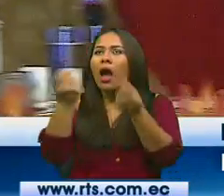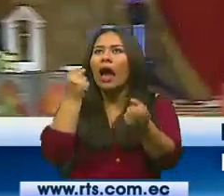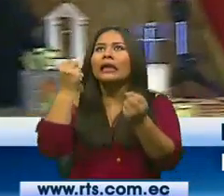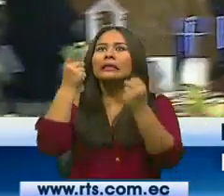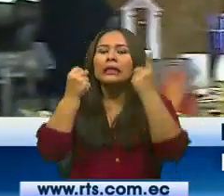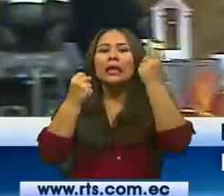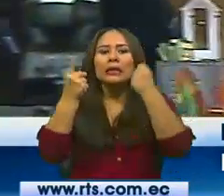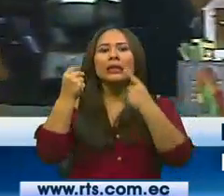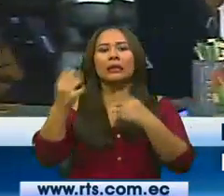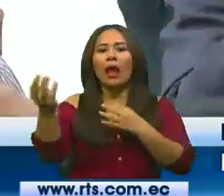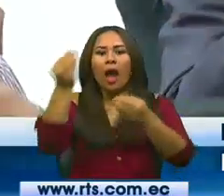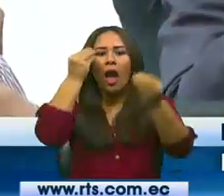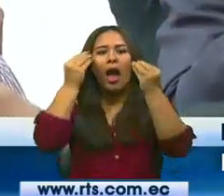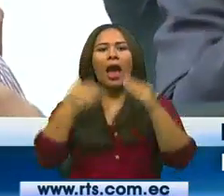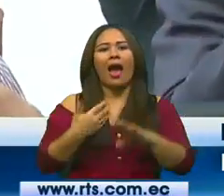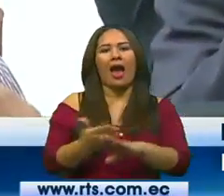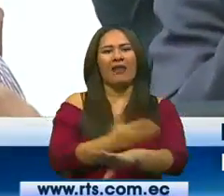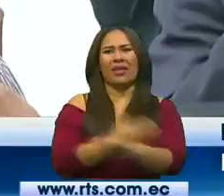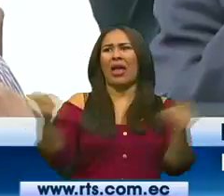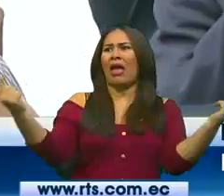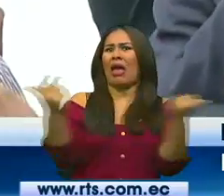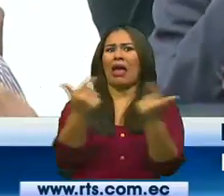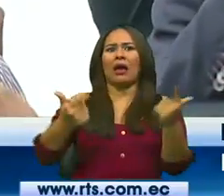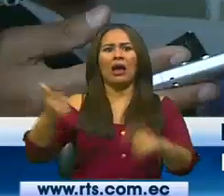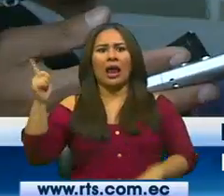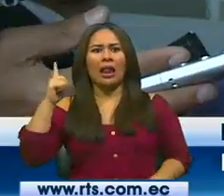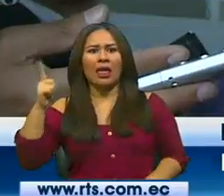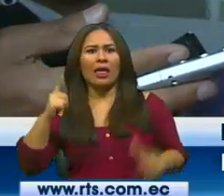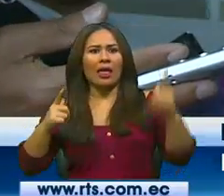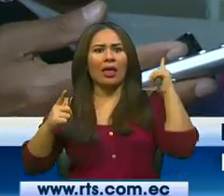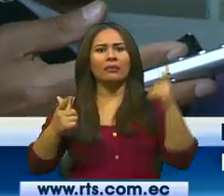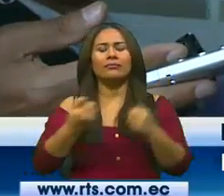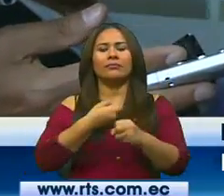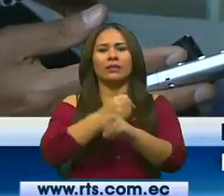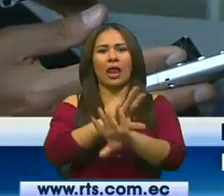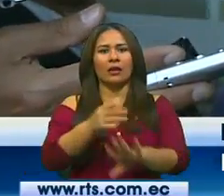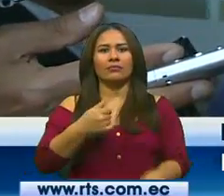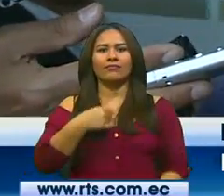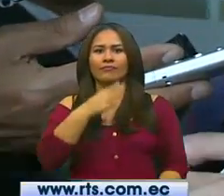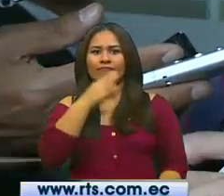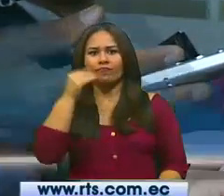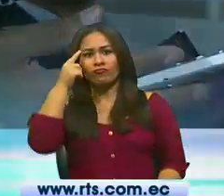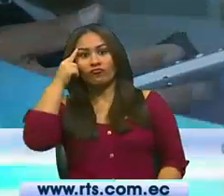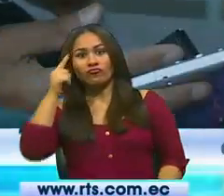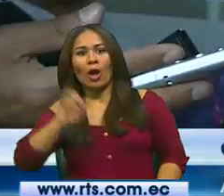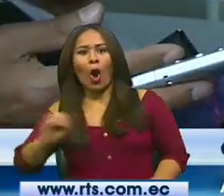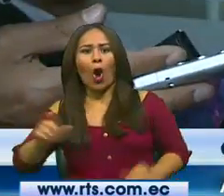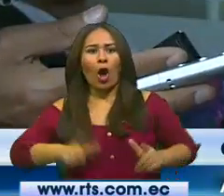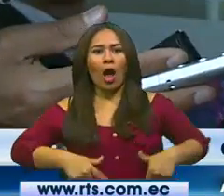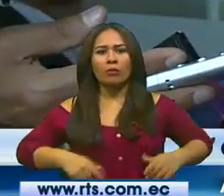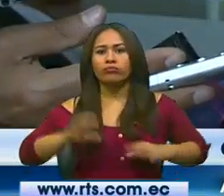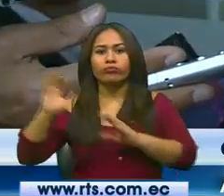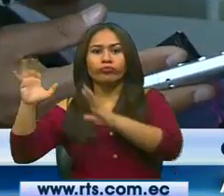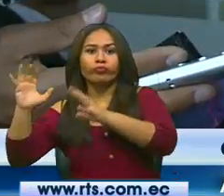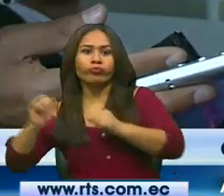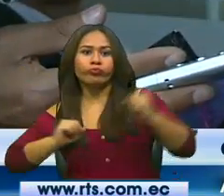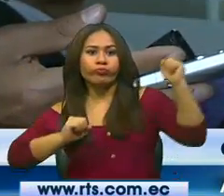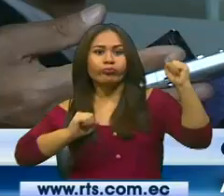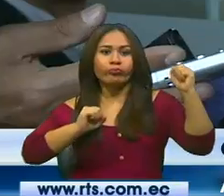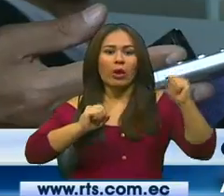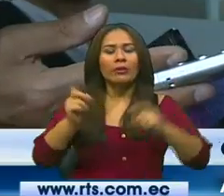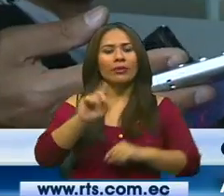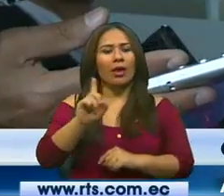que mantenían tras las fuertes roces entre los dirigentes del partido. En claridad, no se trata de correístas o leninistas, se trata de quienes vamos a